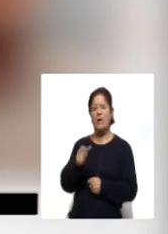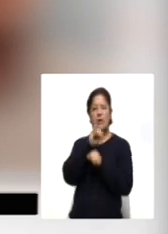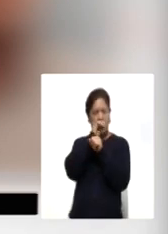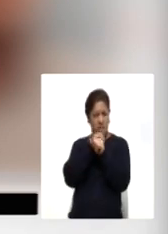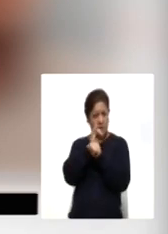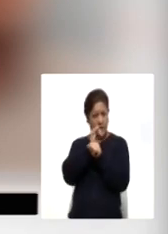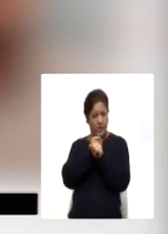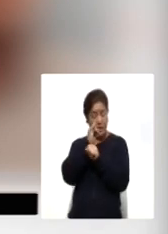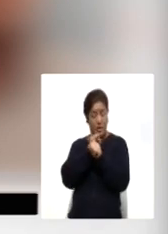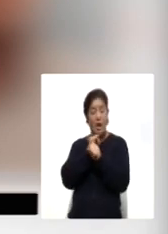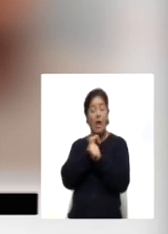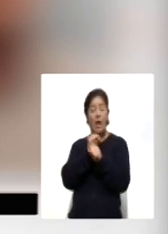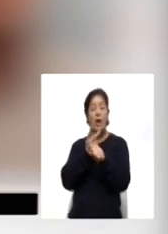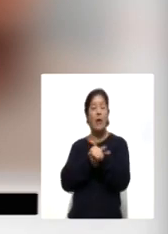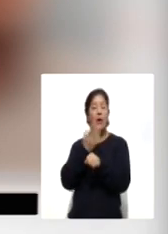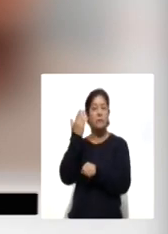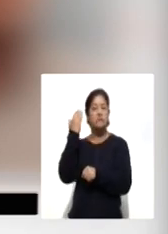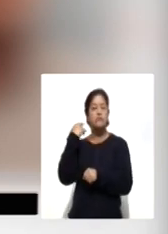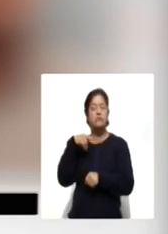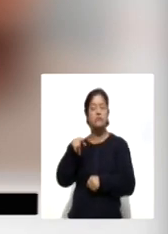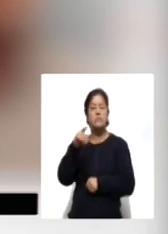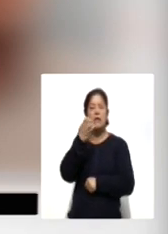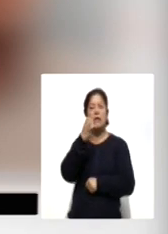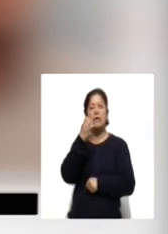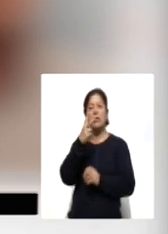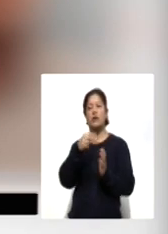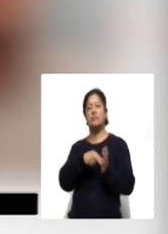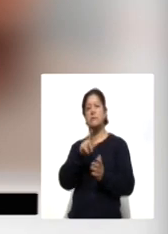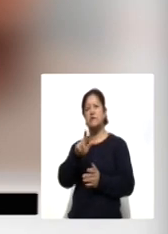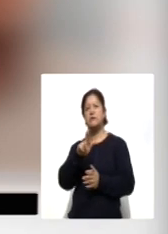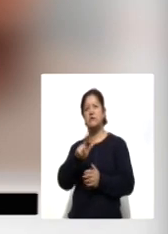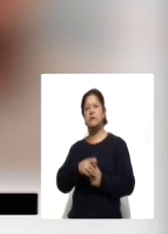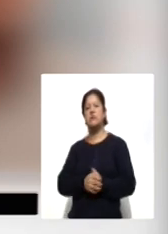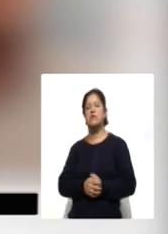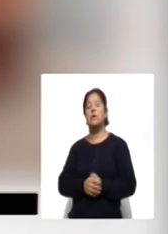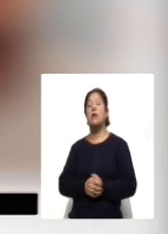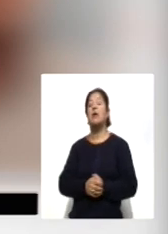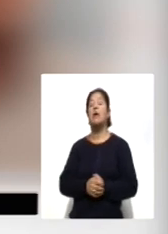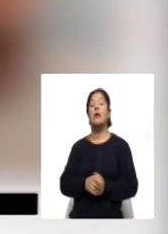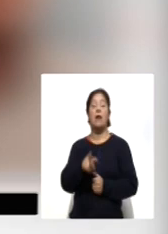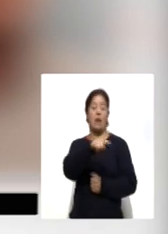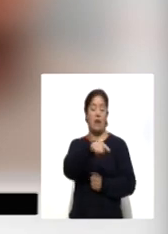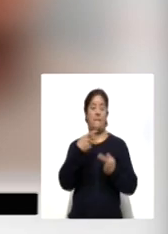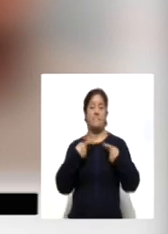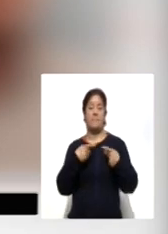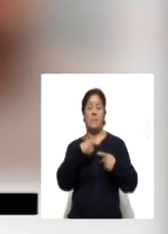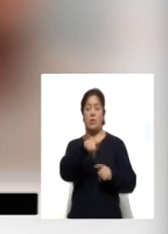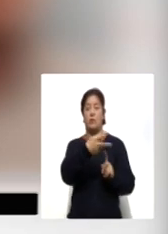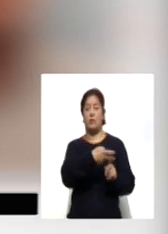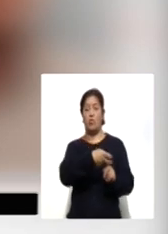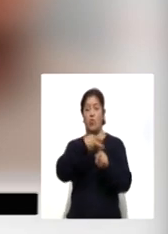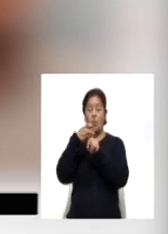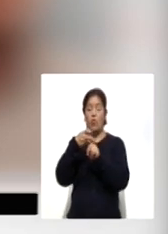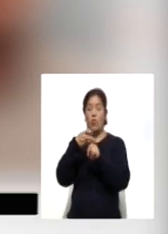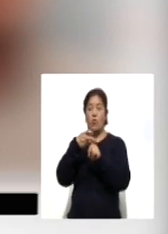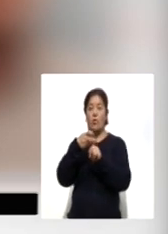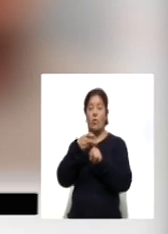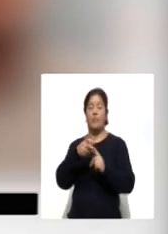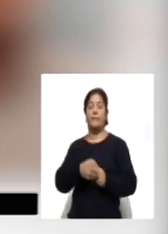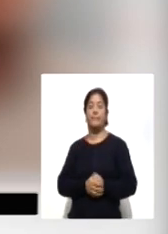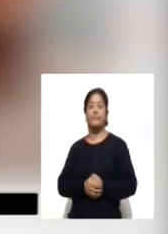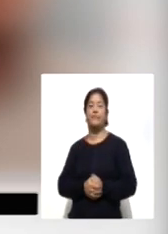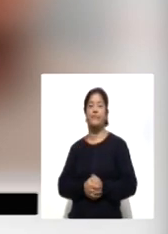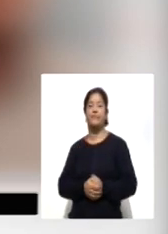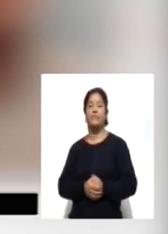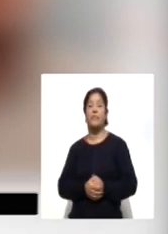investigado por los hechos ocurridos durante los primeros días de enero de 2017, cuando la víctima fue privada de su libertad en la demarcación citada.